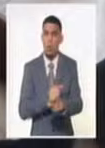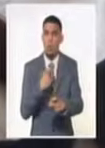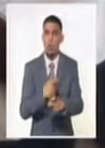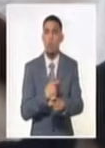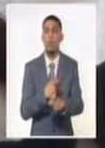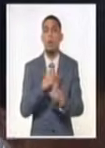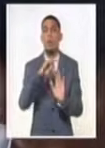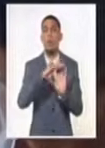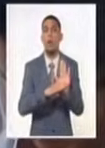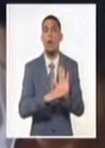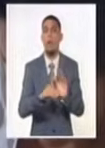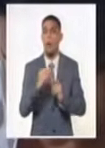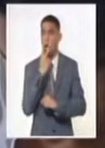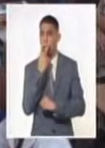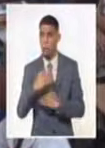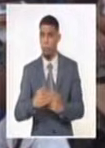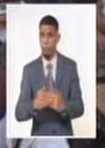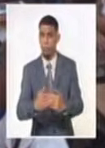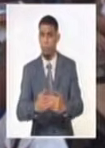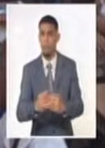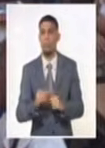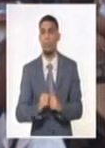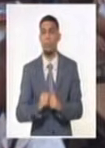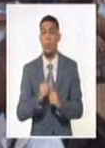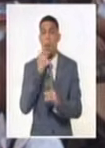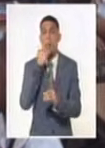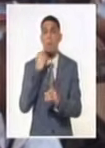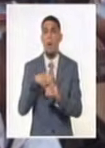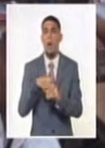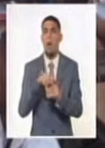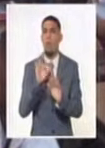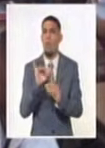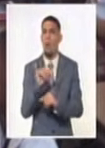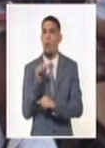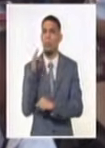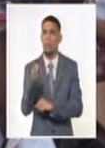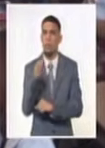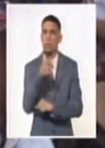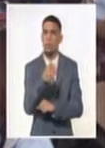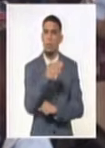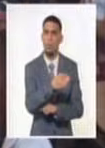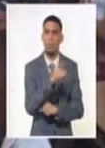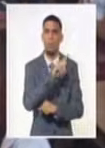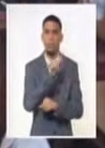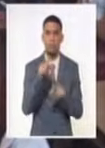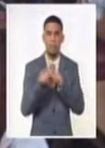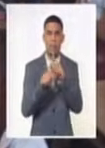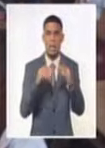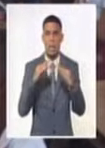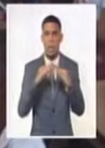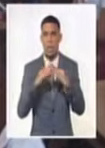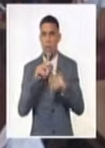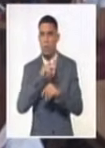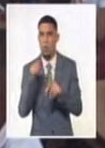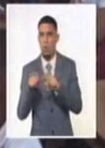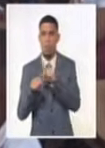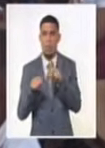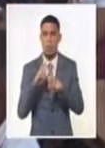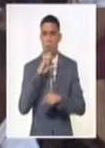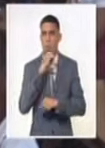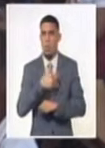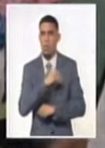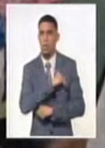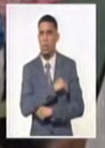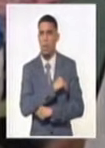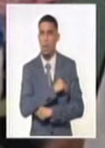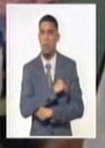materno-infantil, en el pesquisaje y por supuesto en la dispensarización de la población, que es algo muy importante que al unísono del